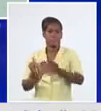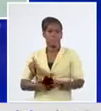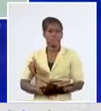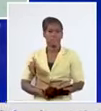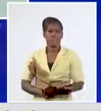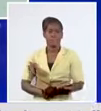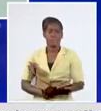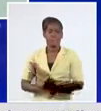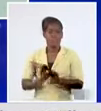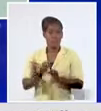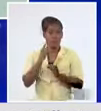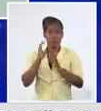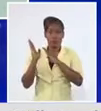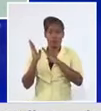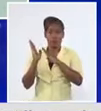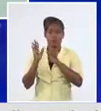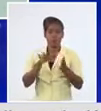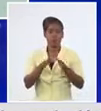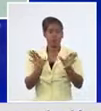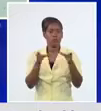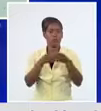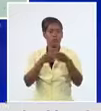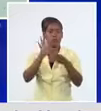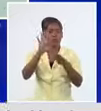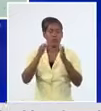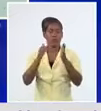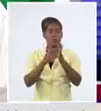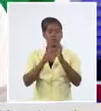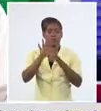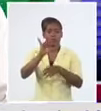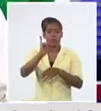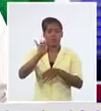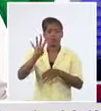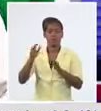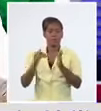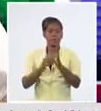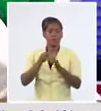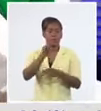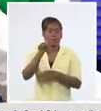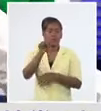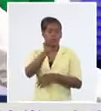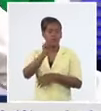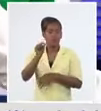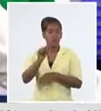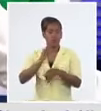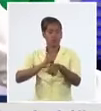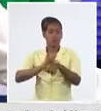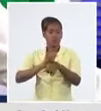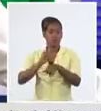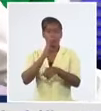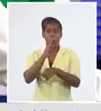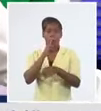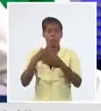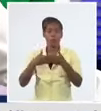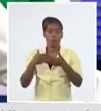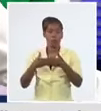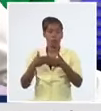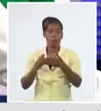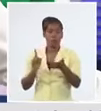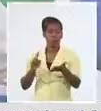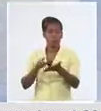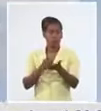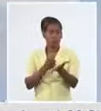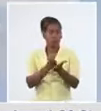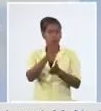resumen de los 564.011 pacientes diagnosticados con COVID-19 en nuestro país, se mantienen ingresados